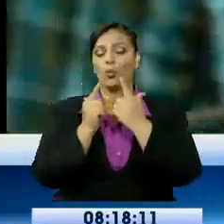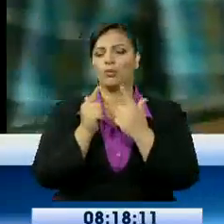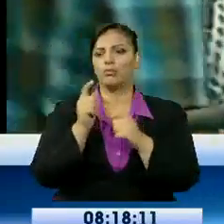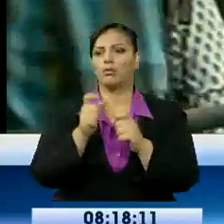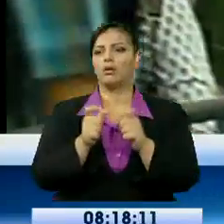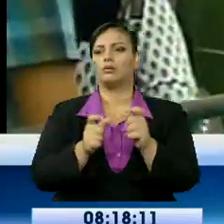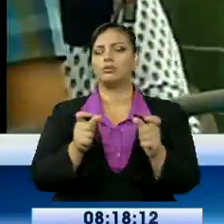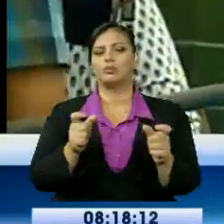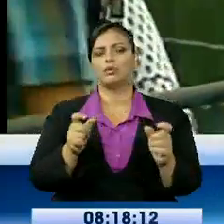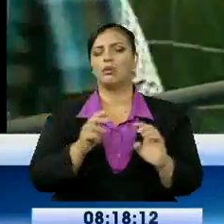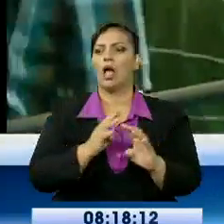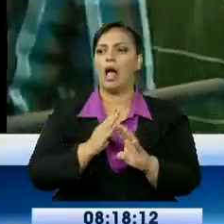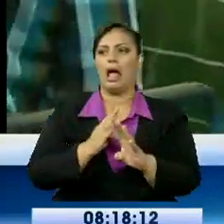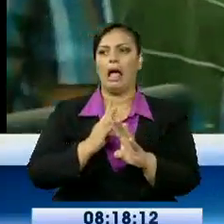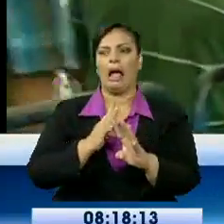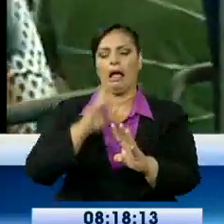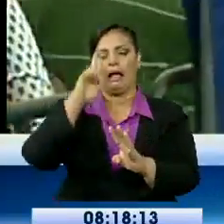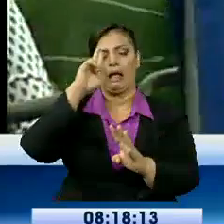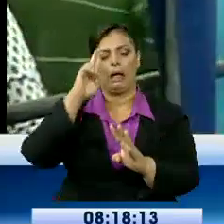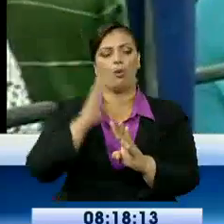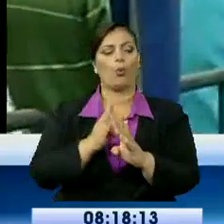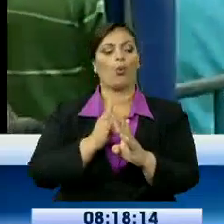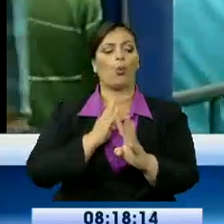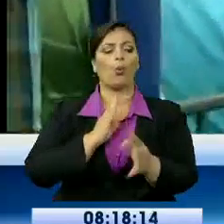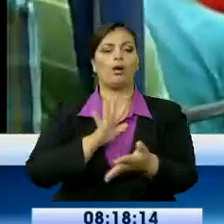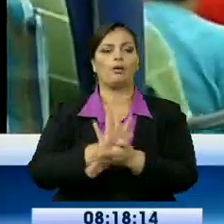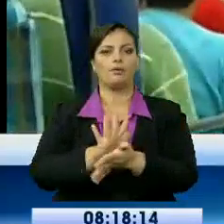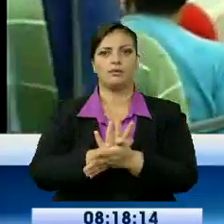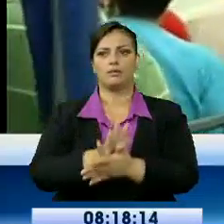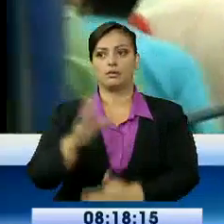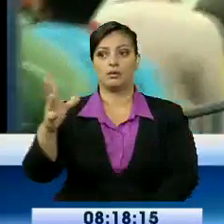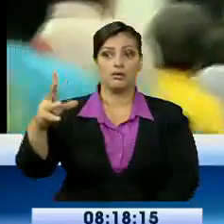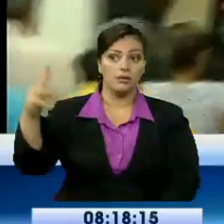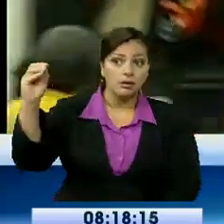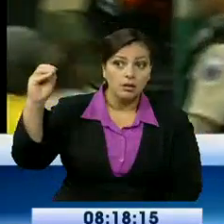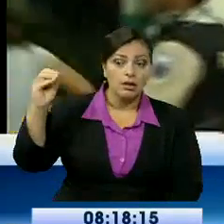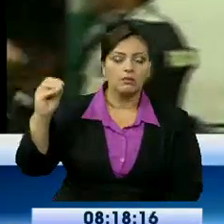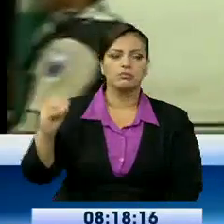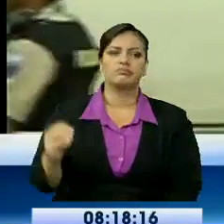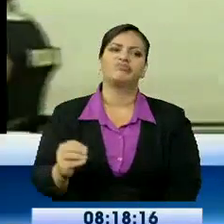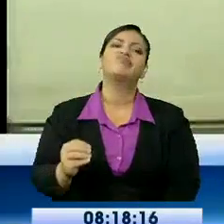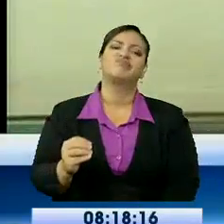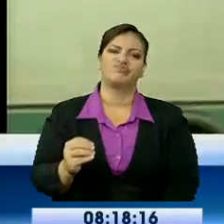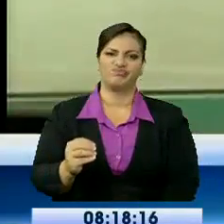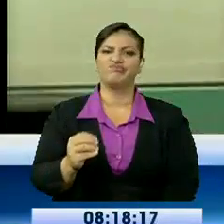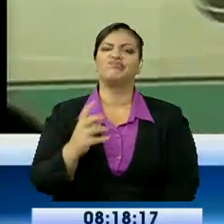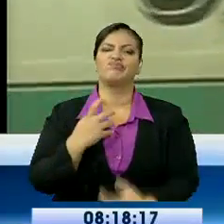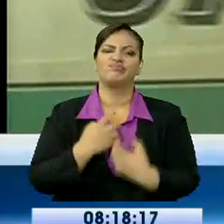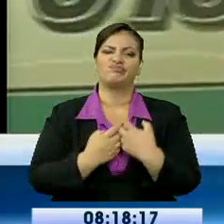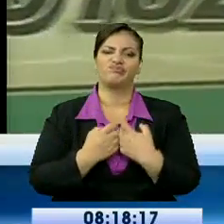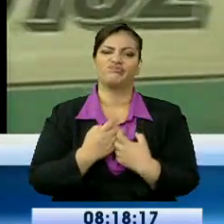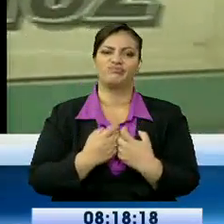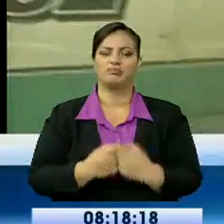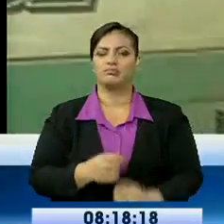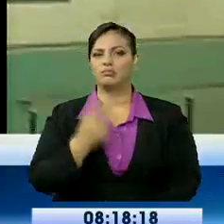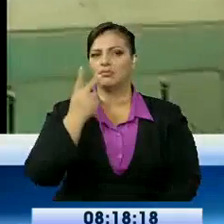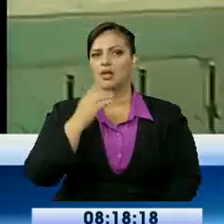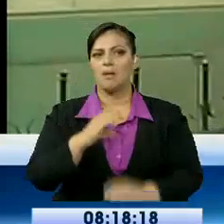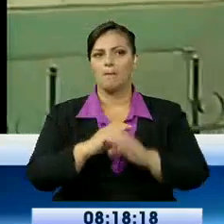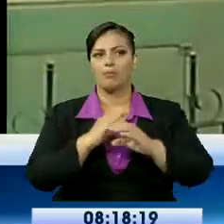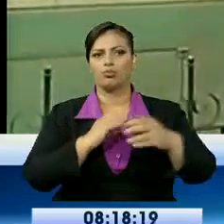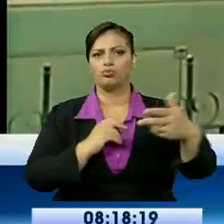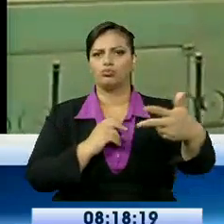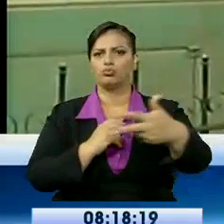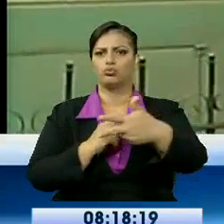vemos nosotros el arribo de los señores que están esperando el bus. El bus ha llegado prácticamente